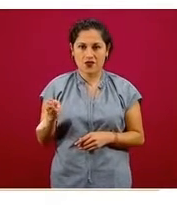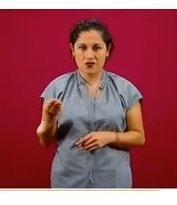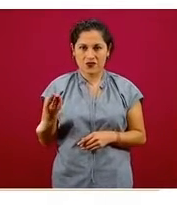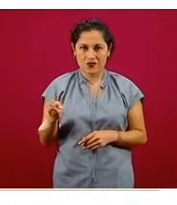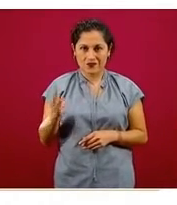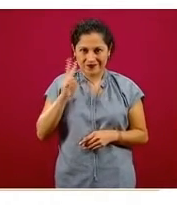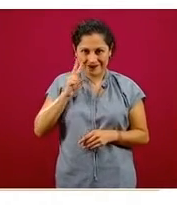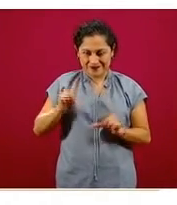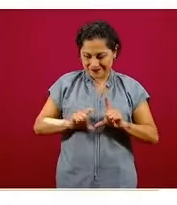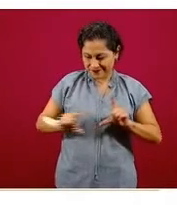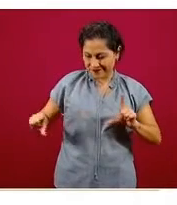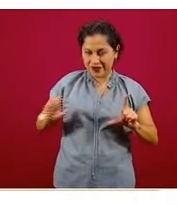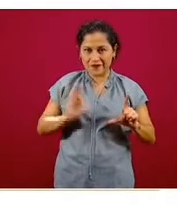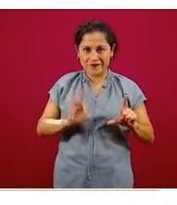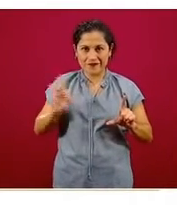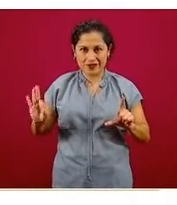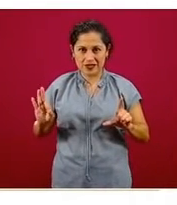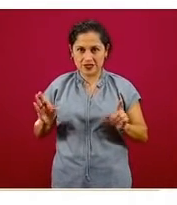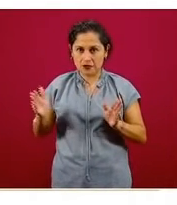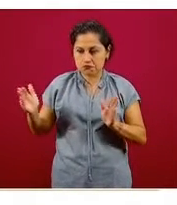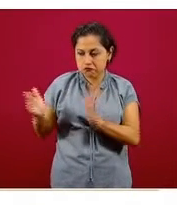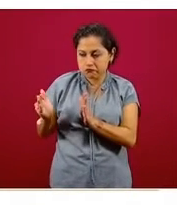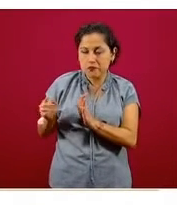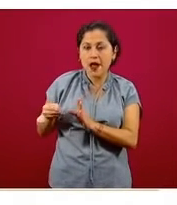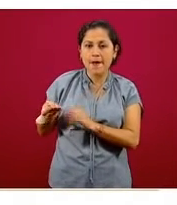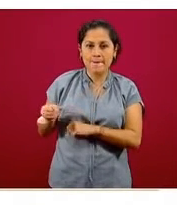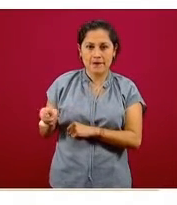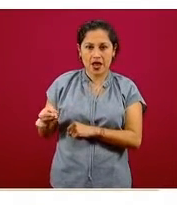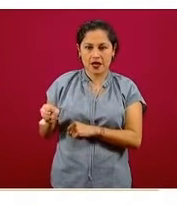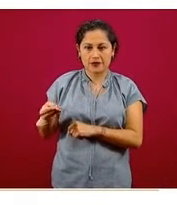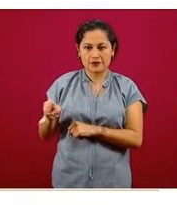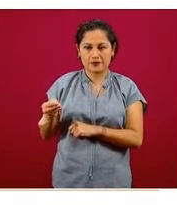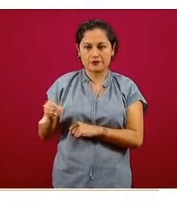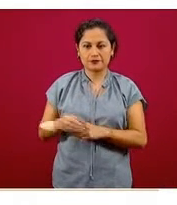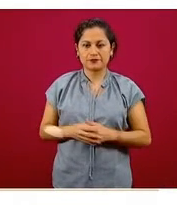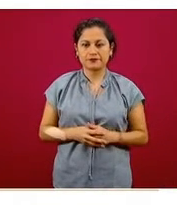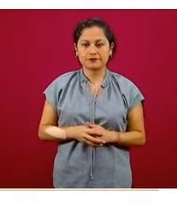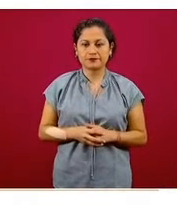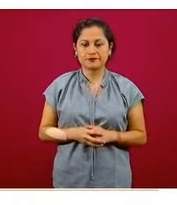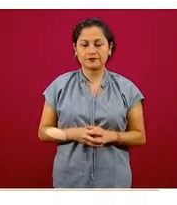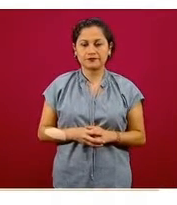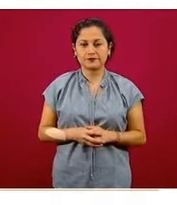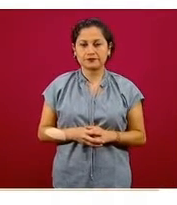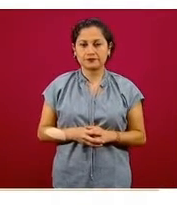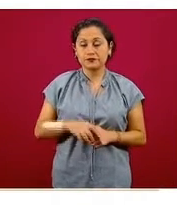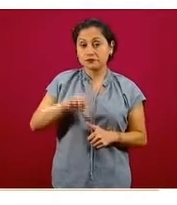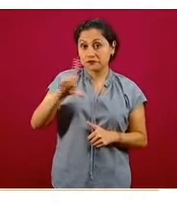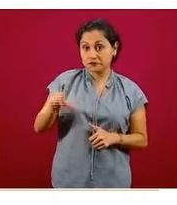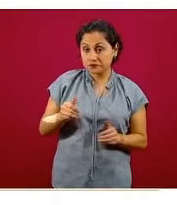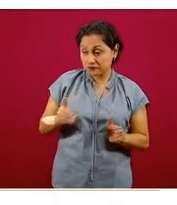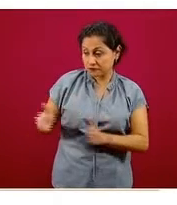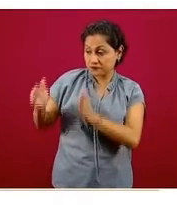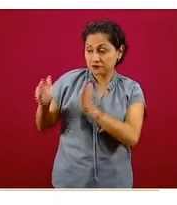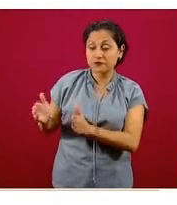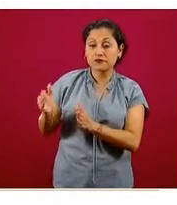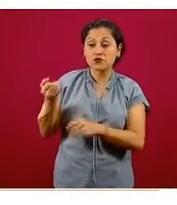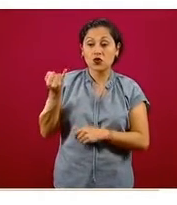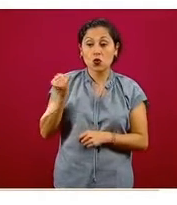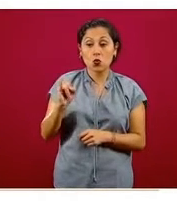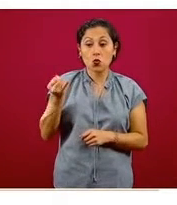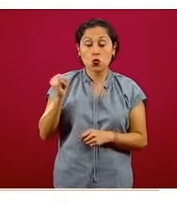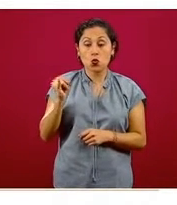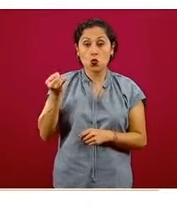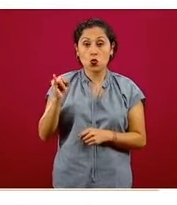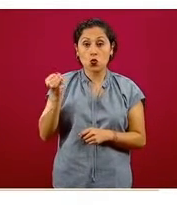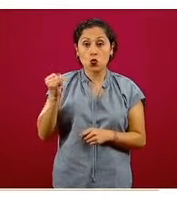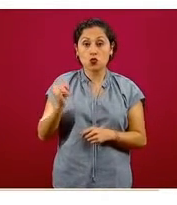el mes de mayo. Luego sigue un grupo que ocurrió las primeras semanas de junio y tenemos realmente